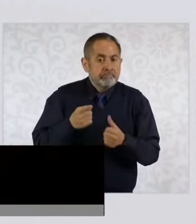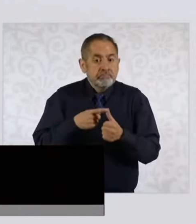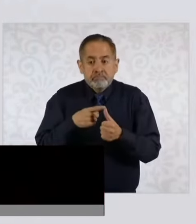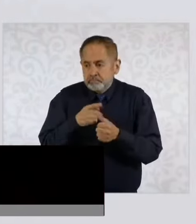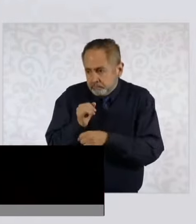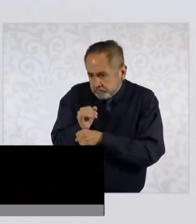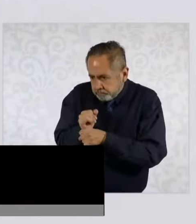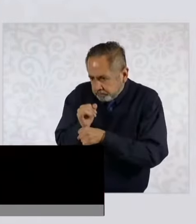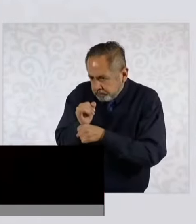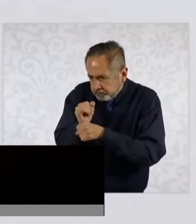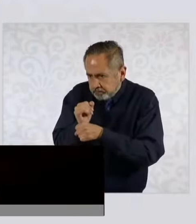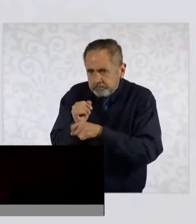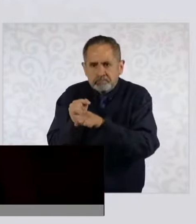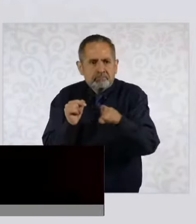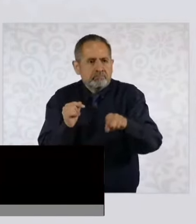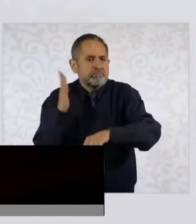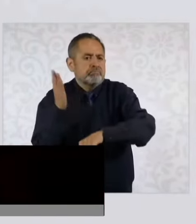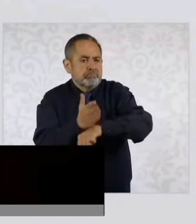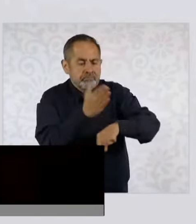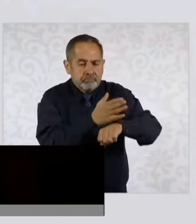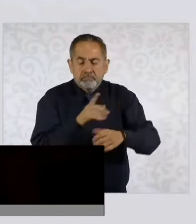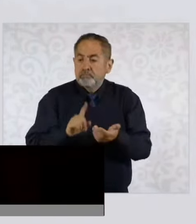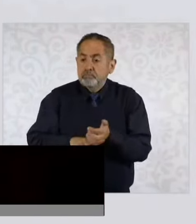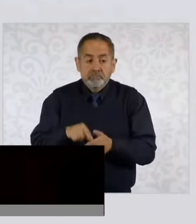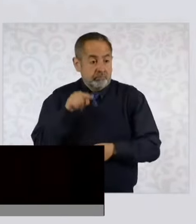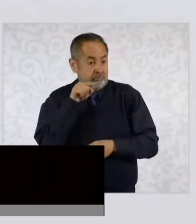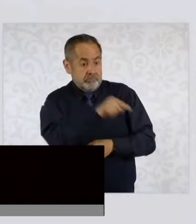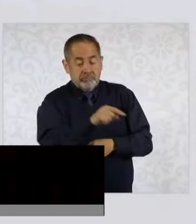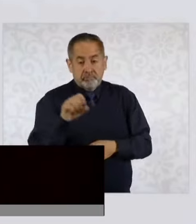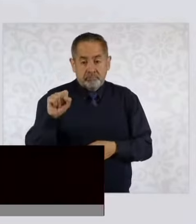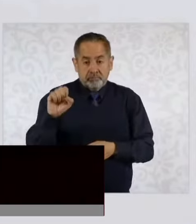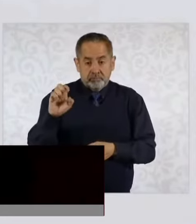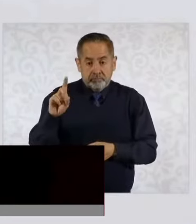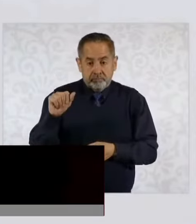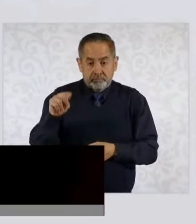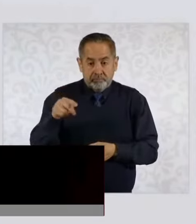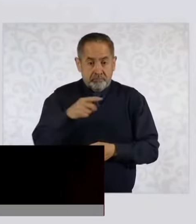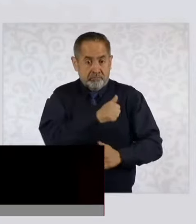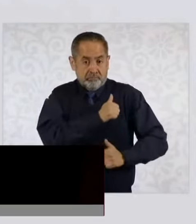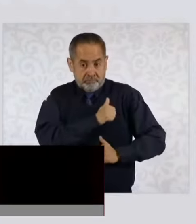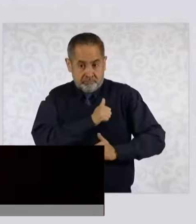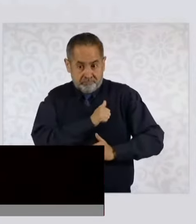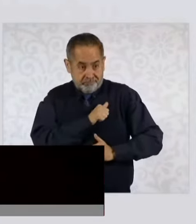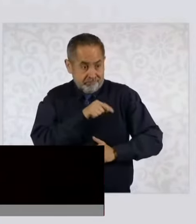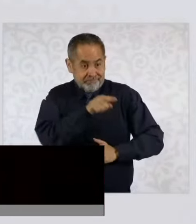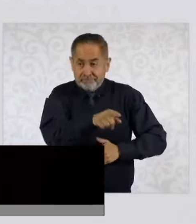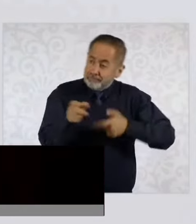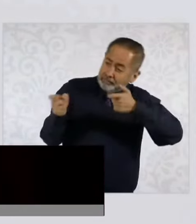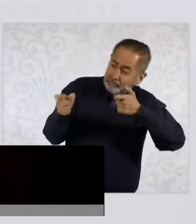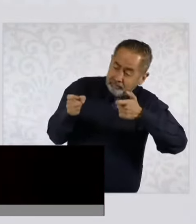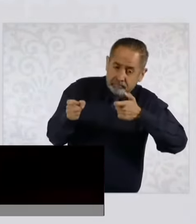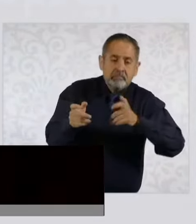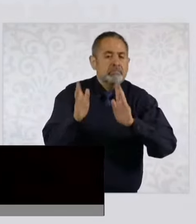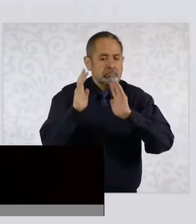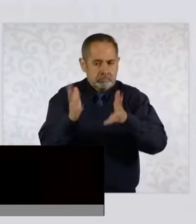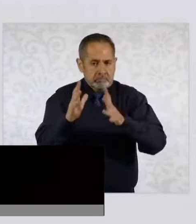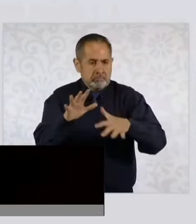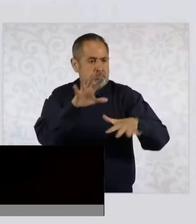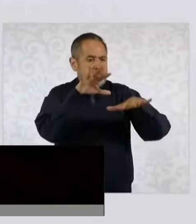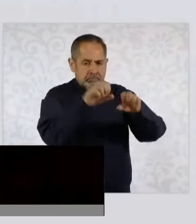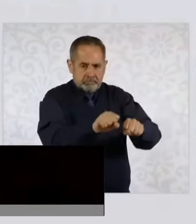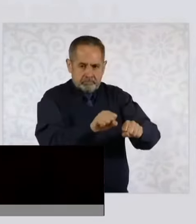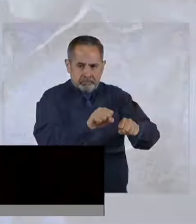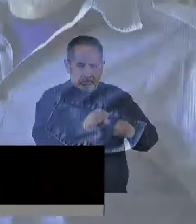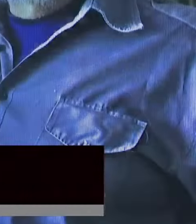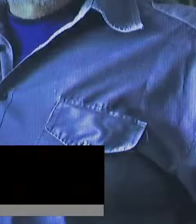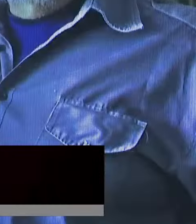Cuarta Transformación. Pues un segundo piso no puede negar al primero, pues se cae. Te tropiezas, no llegas al segundo piso